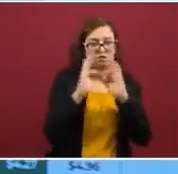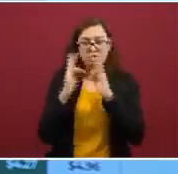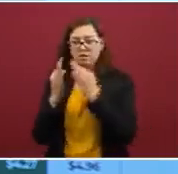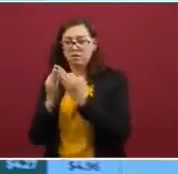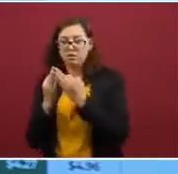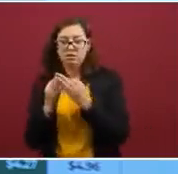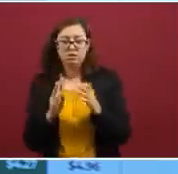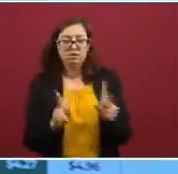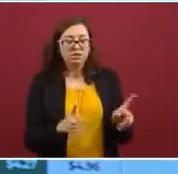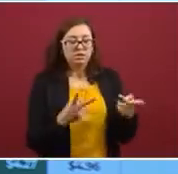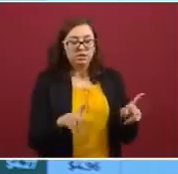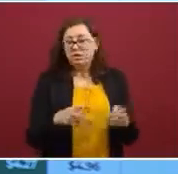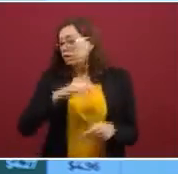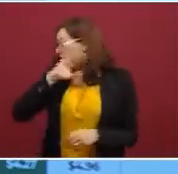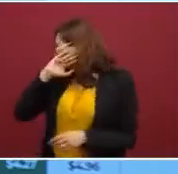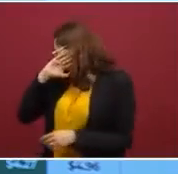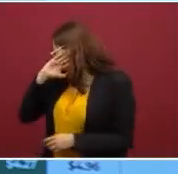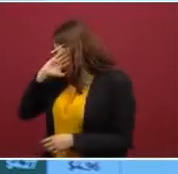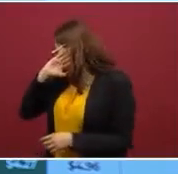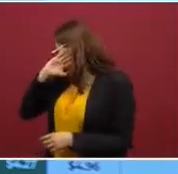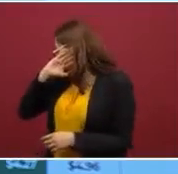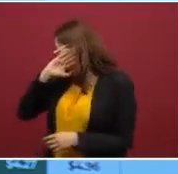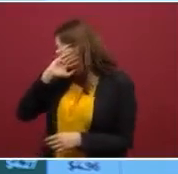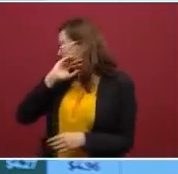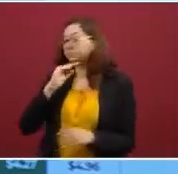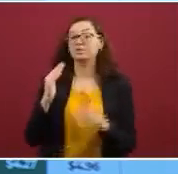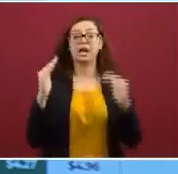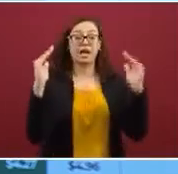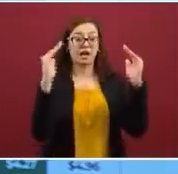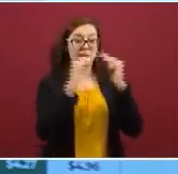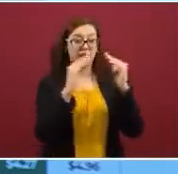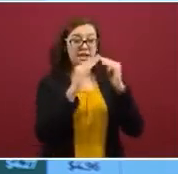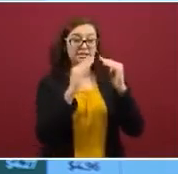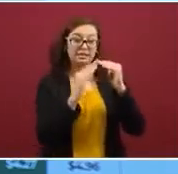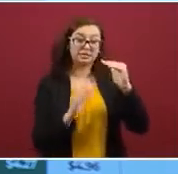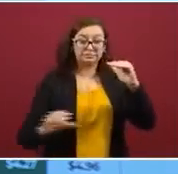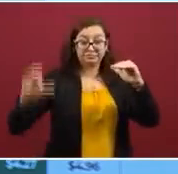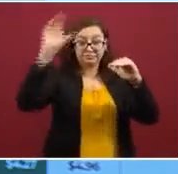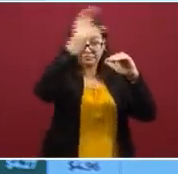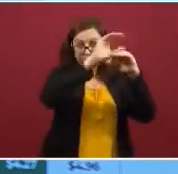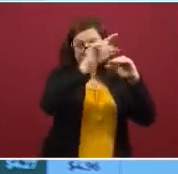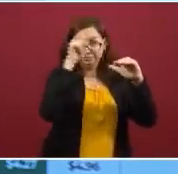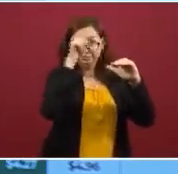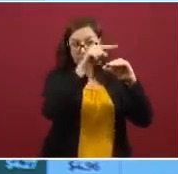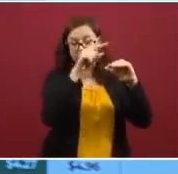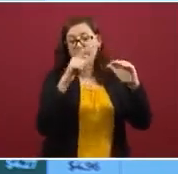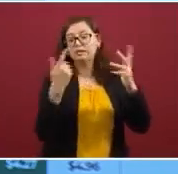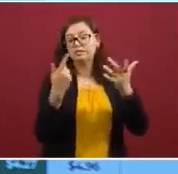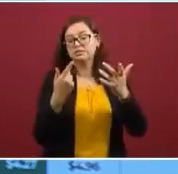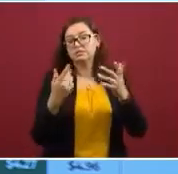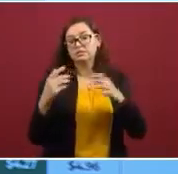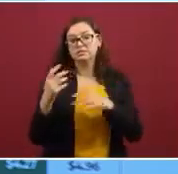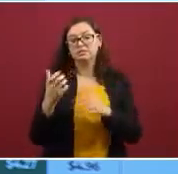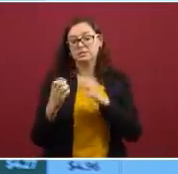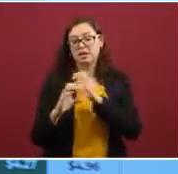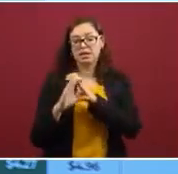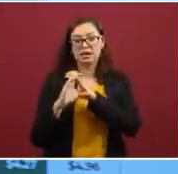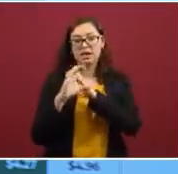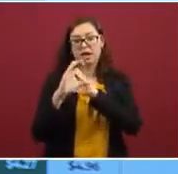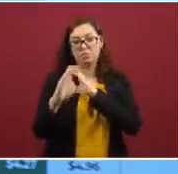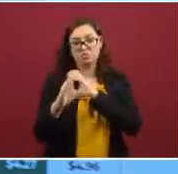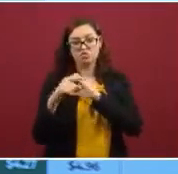en tanques estacionarios y ahí se vende por litro, y se vende en